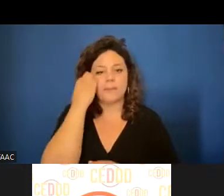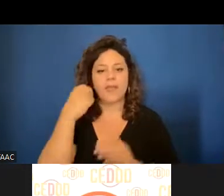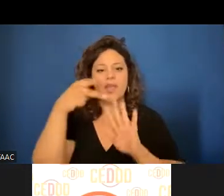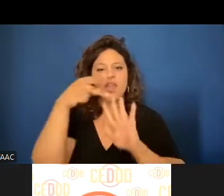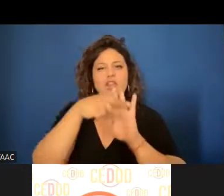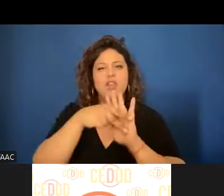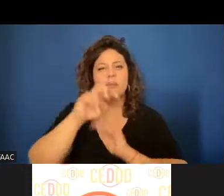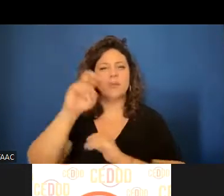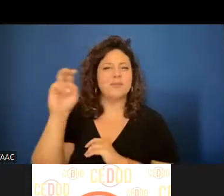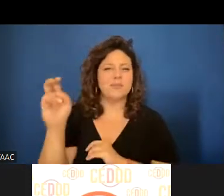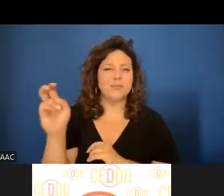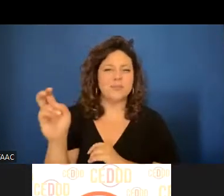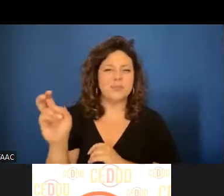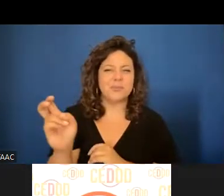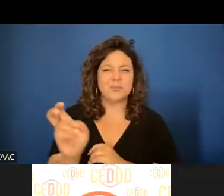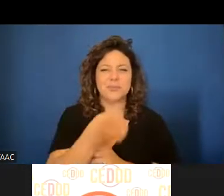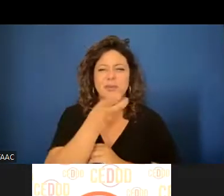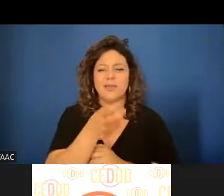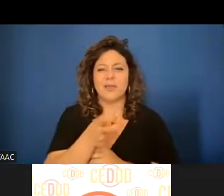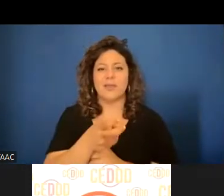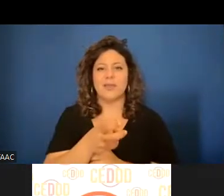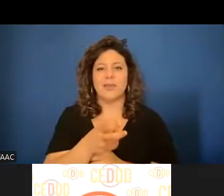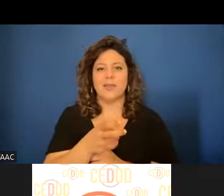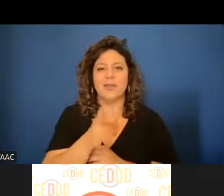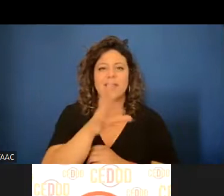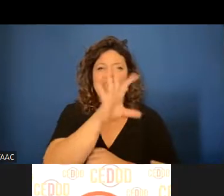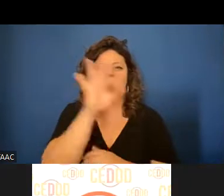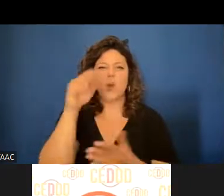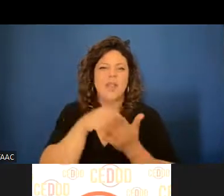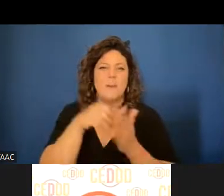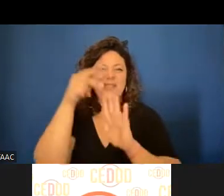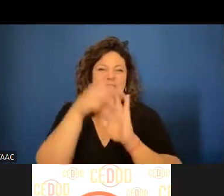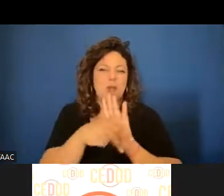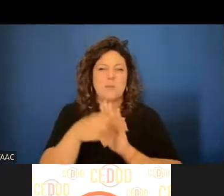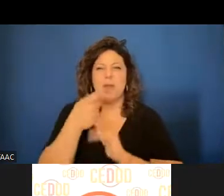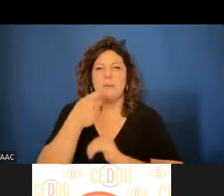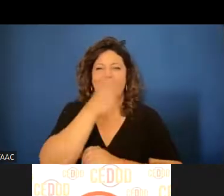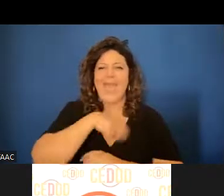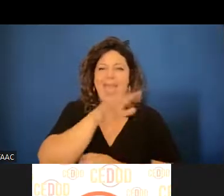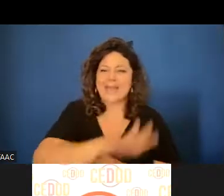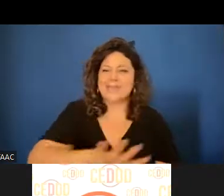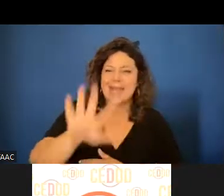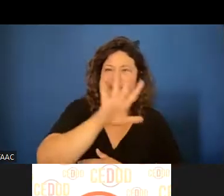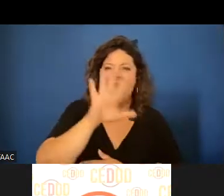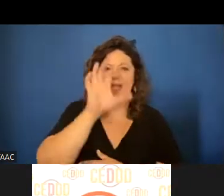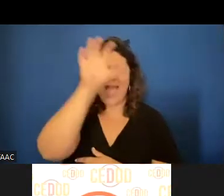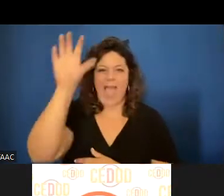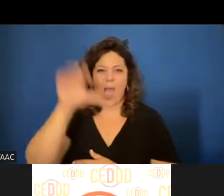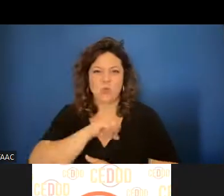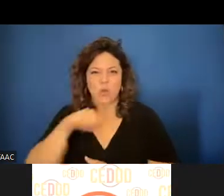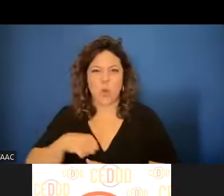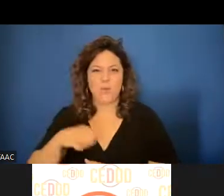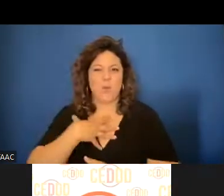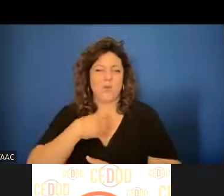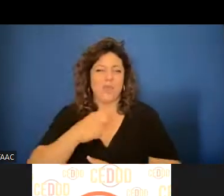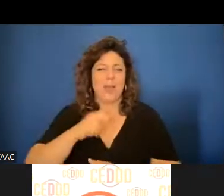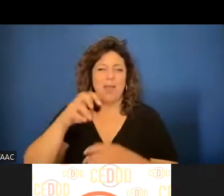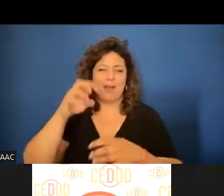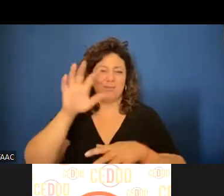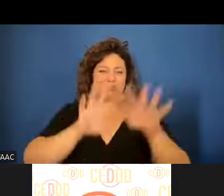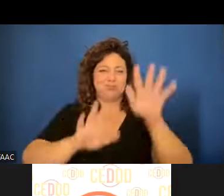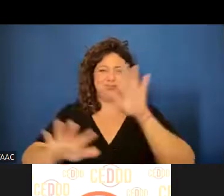Claro. Me lanzan otra pregunta que que en este caso Néstor ya la ha respondido, pero